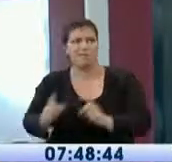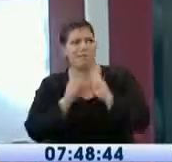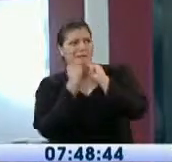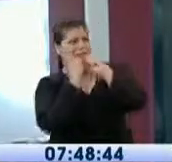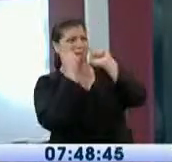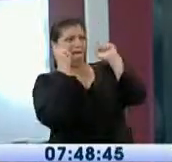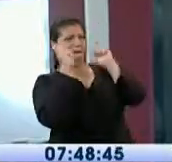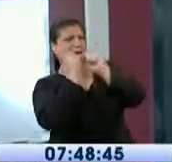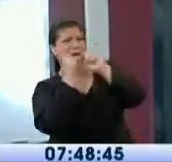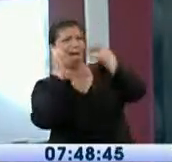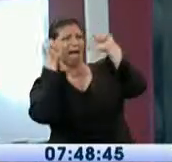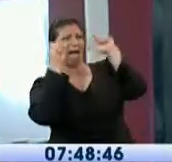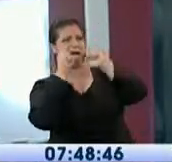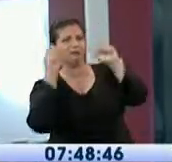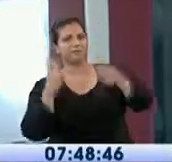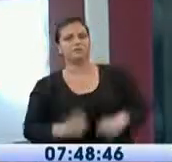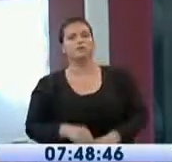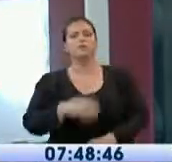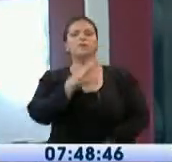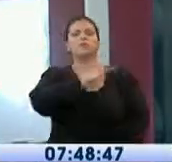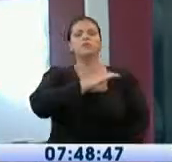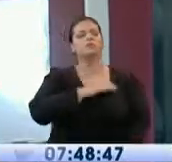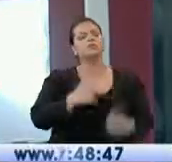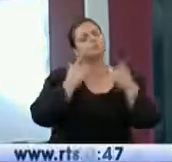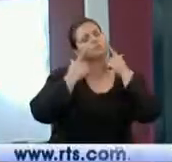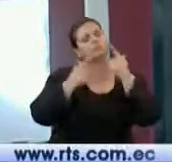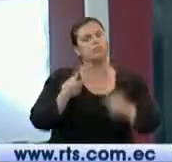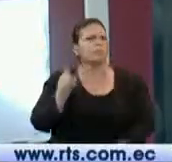de inmediato, frustrando la acción delictiva.